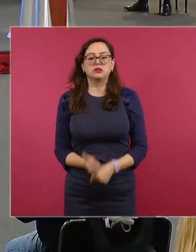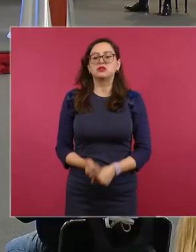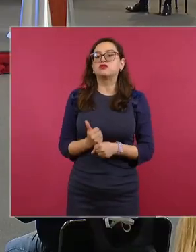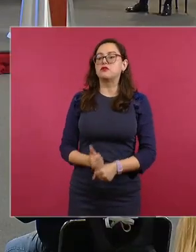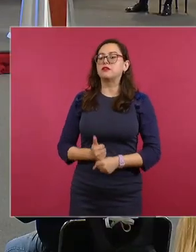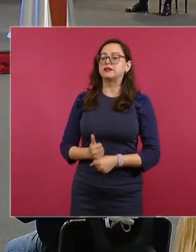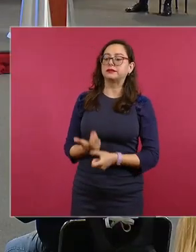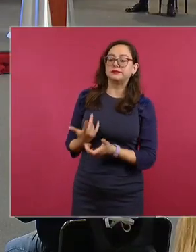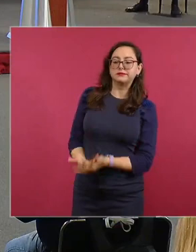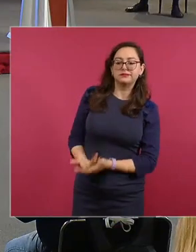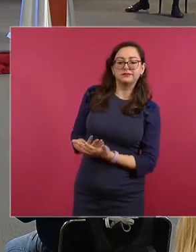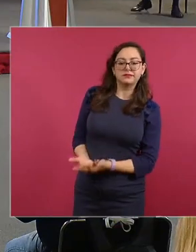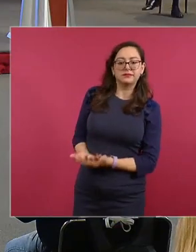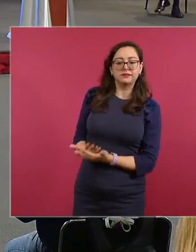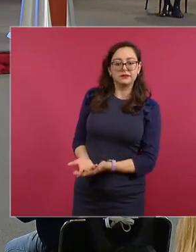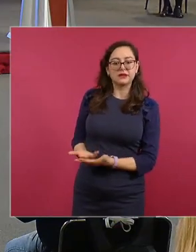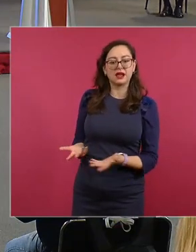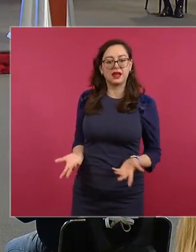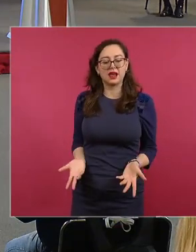y